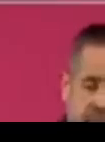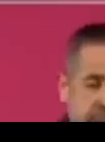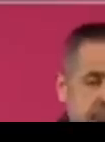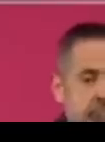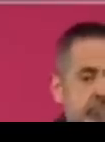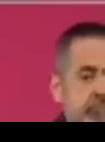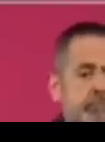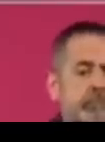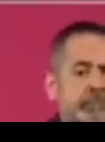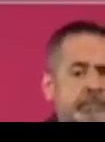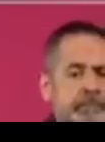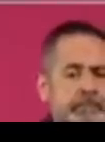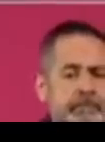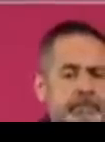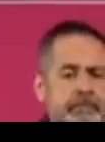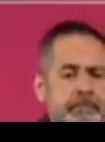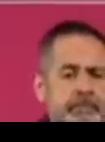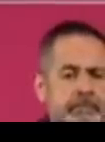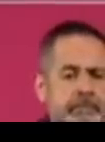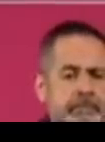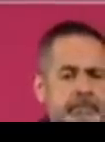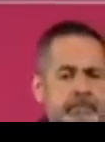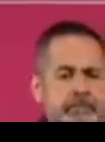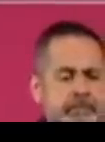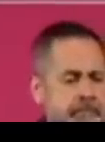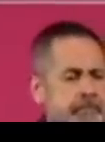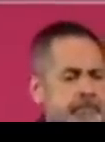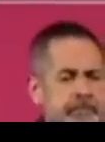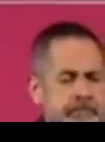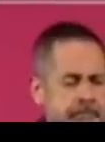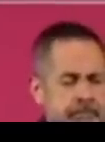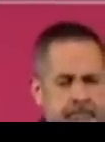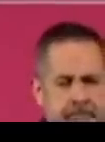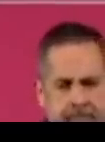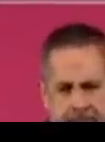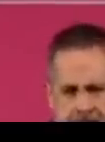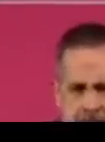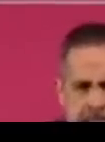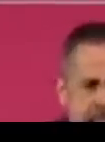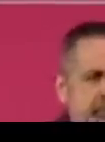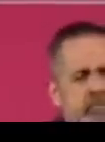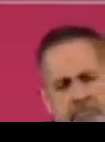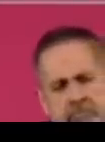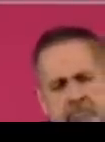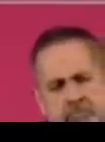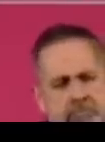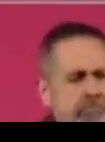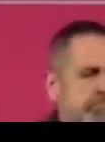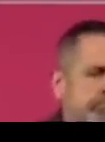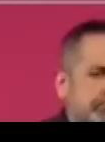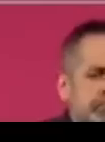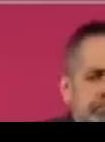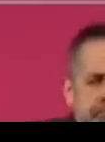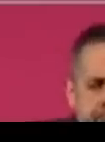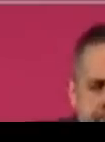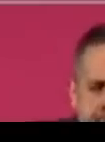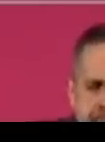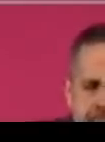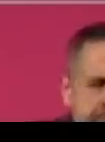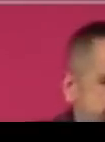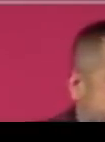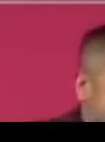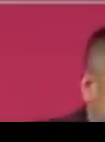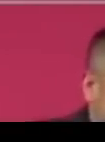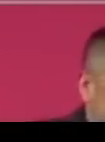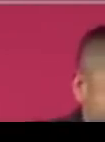que sí sí que se busca se buscaba la vida vendiendo tamales Y que este